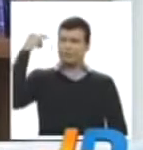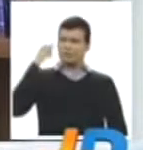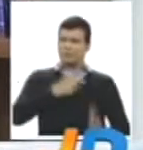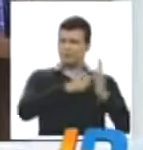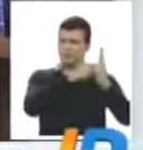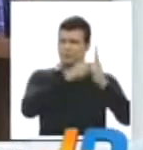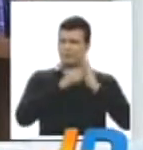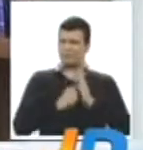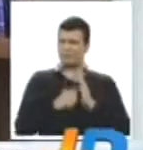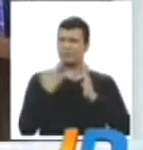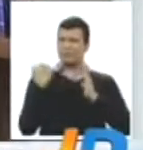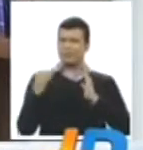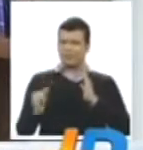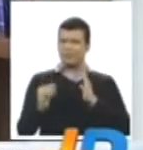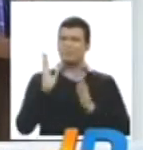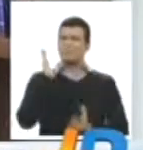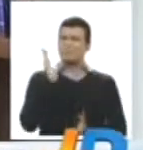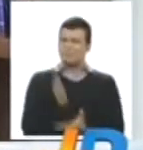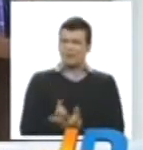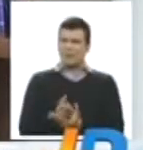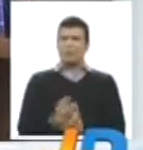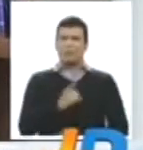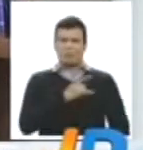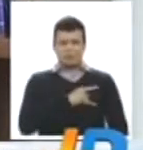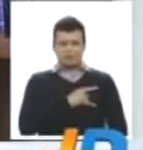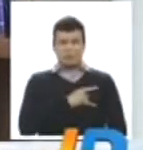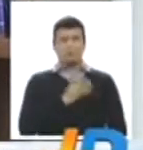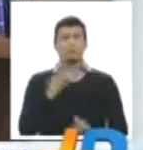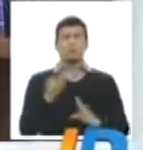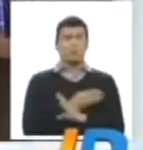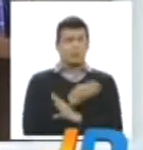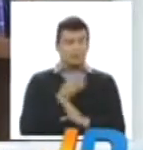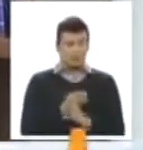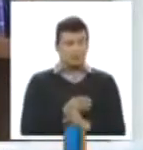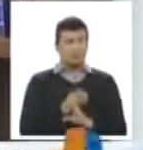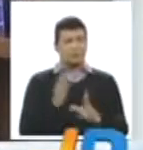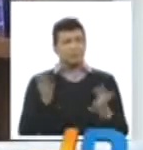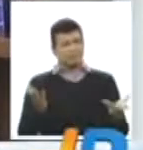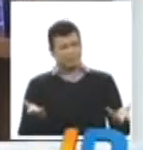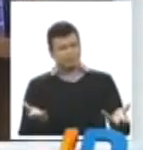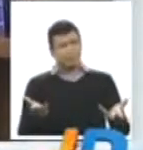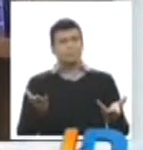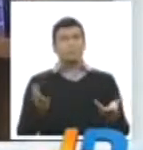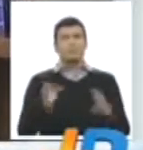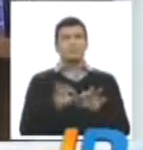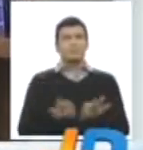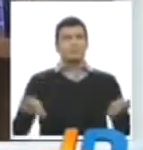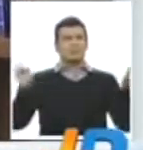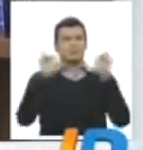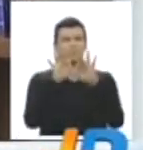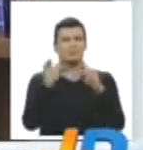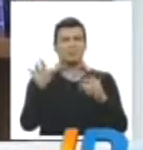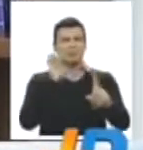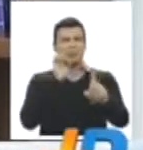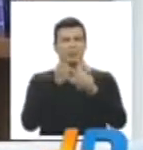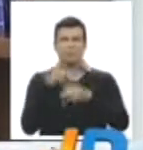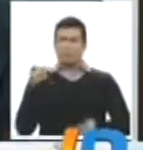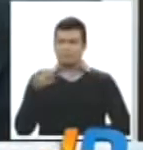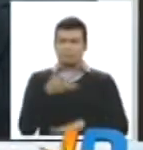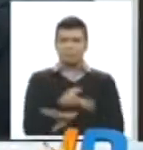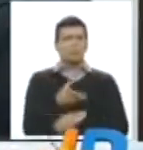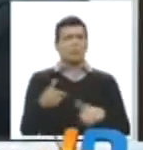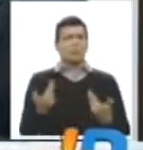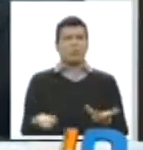en la cual nos dejaron la institución con serios problemas, pues la idea es que los derrotemos democráticamente en las